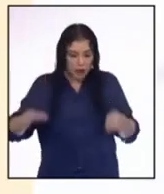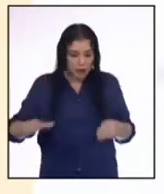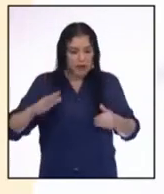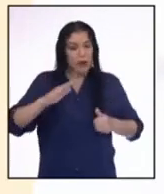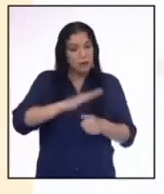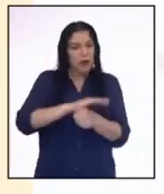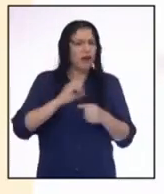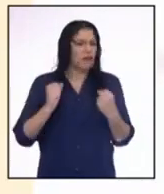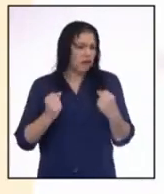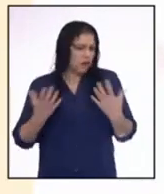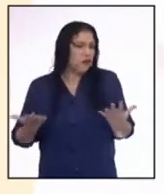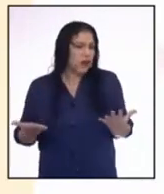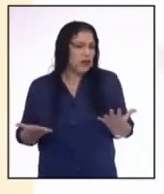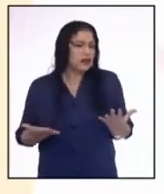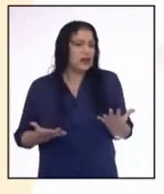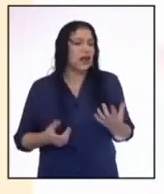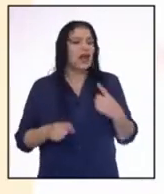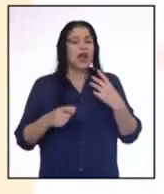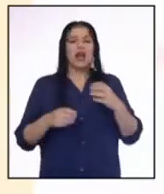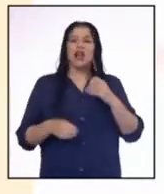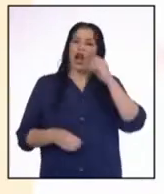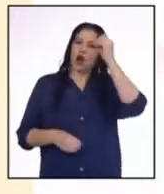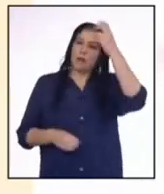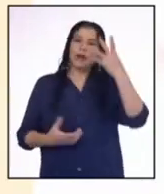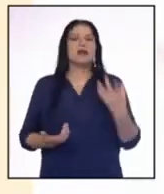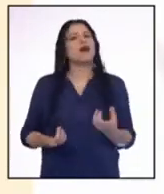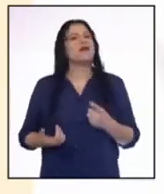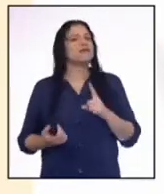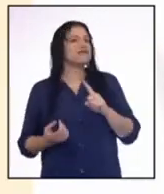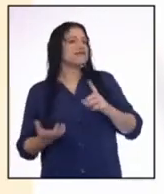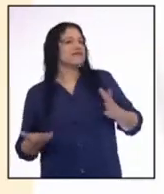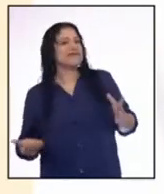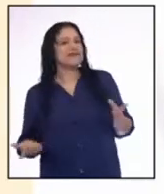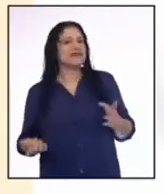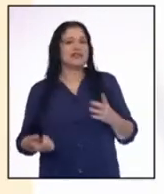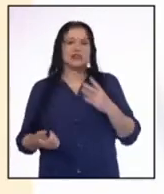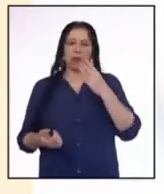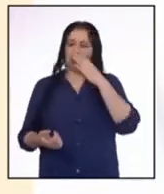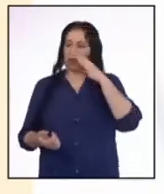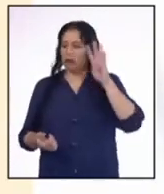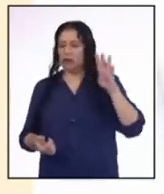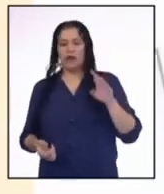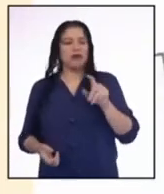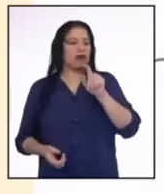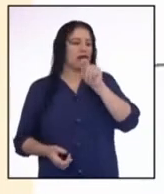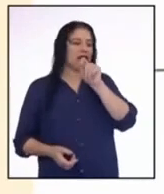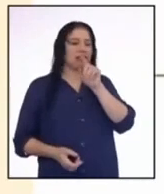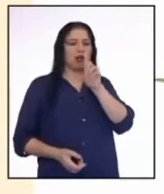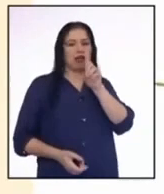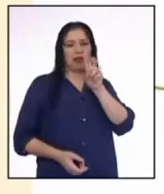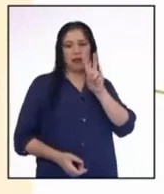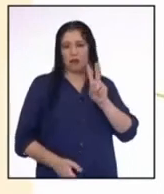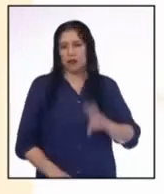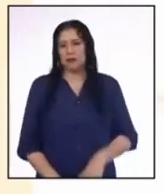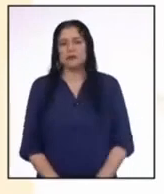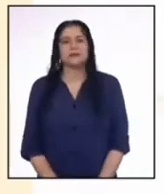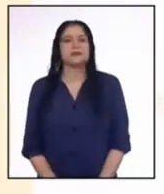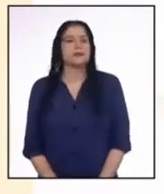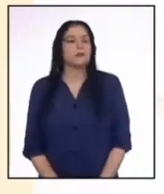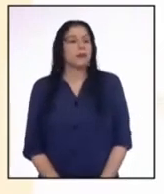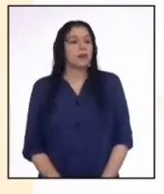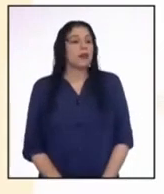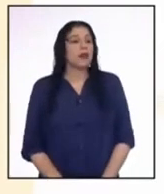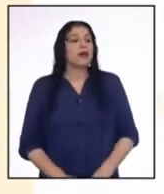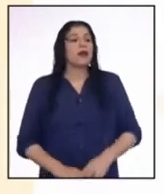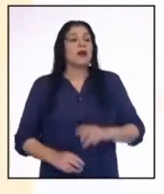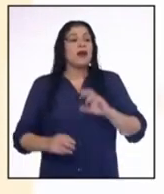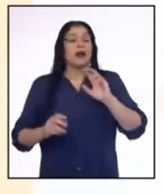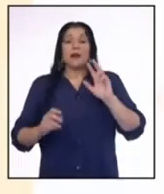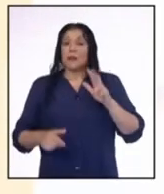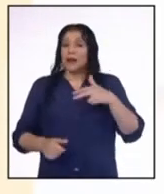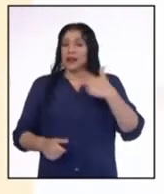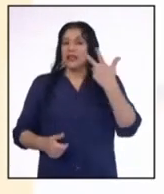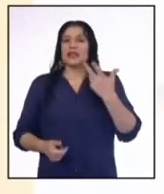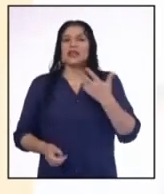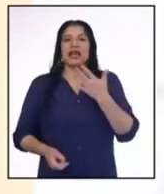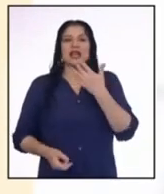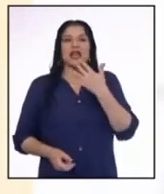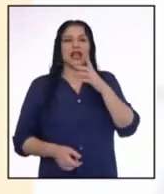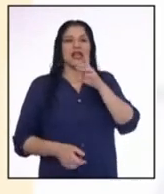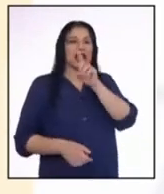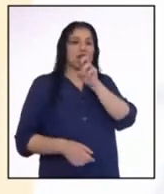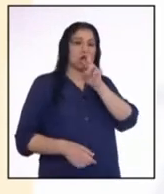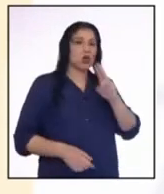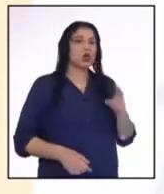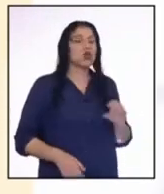para protegerse. Y en la opinión a favor o en contra, pues ignora el TDV. Para la tercera columna, la del doctor